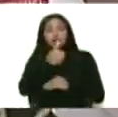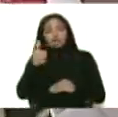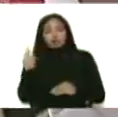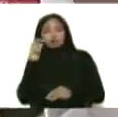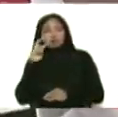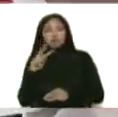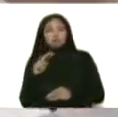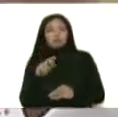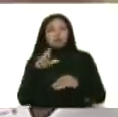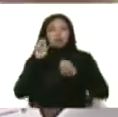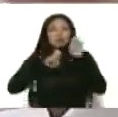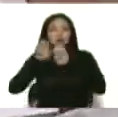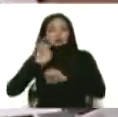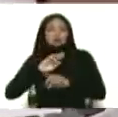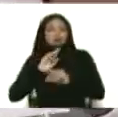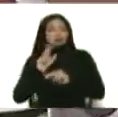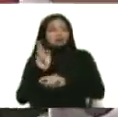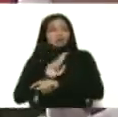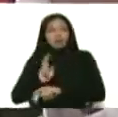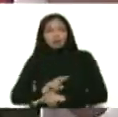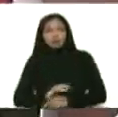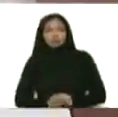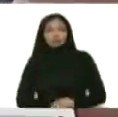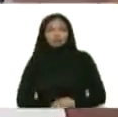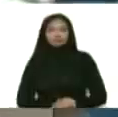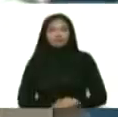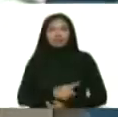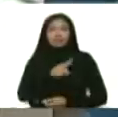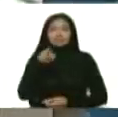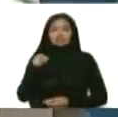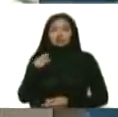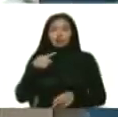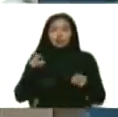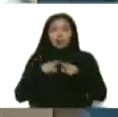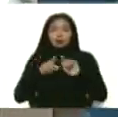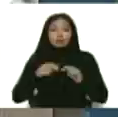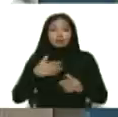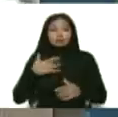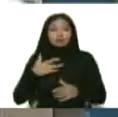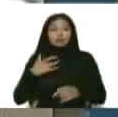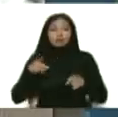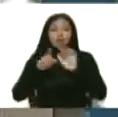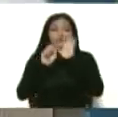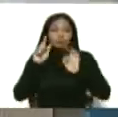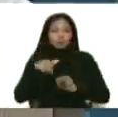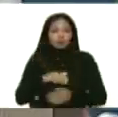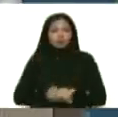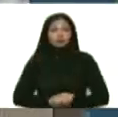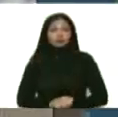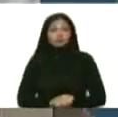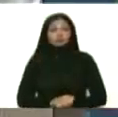hace prueba rápida. Aquellos que sí tienen síntomas típicos